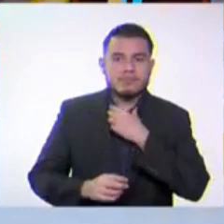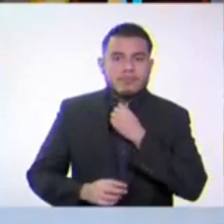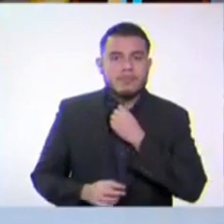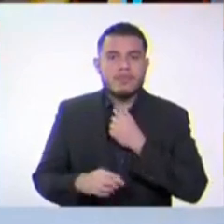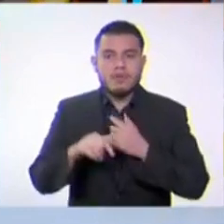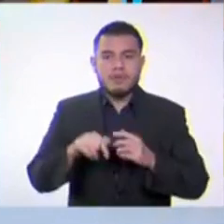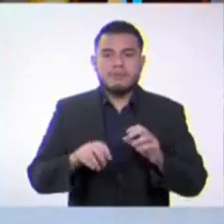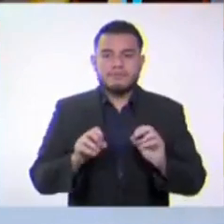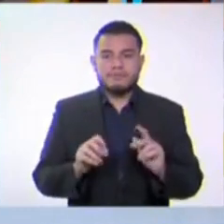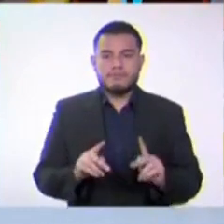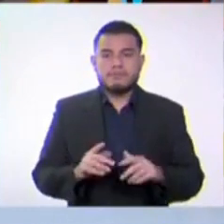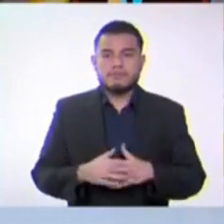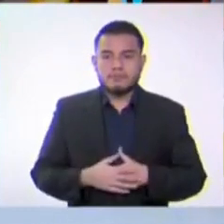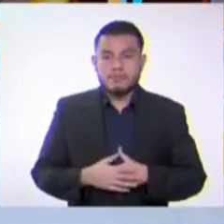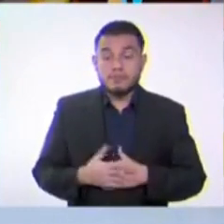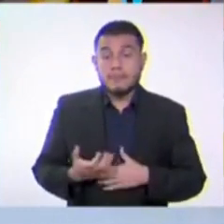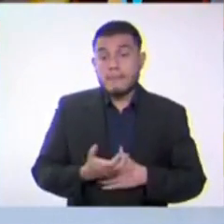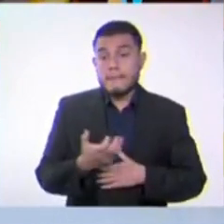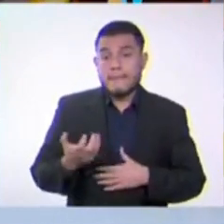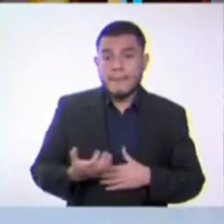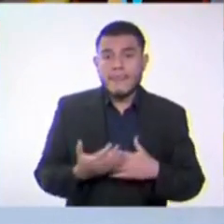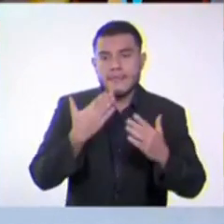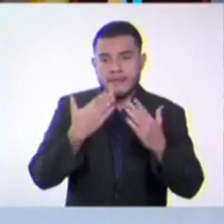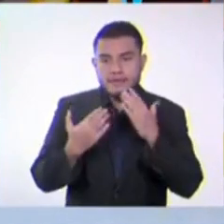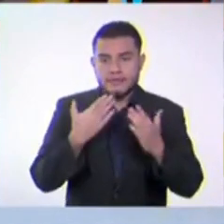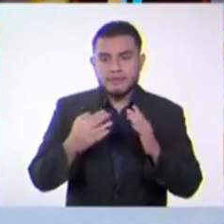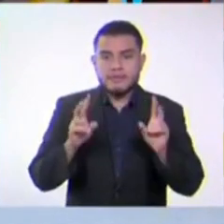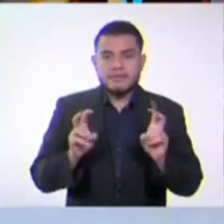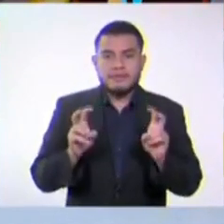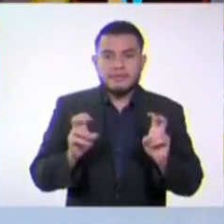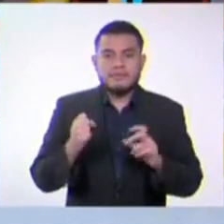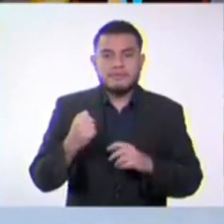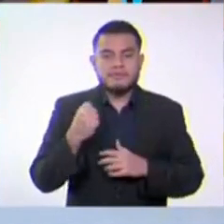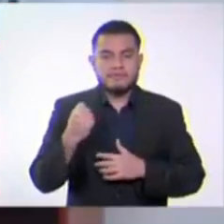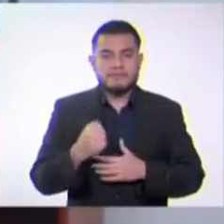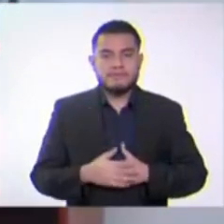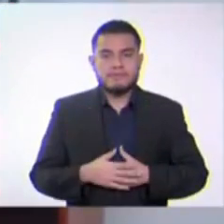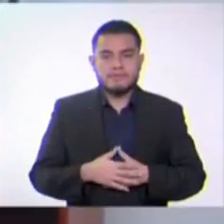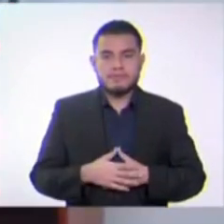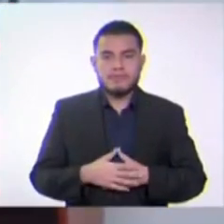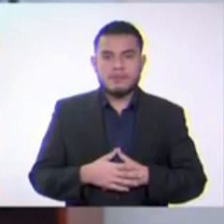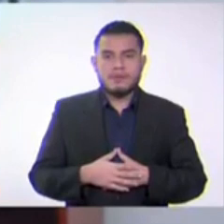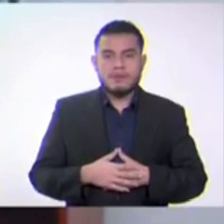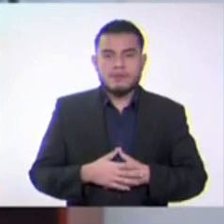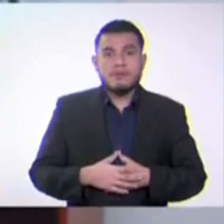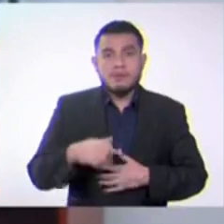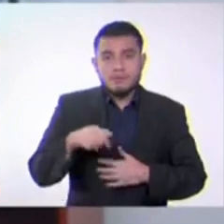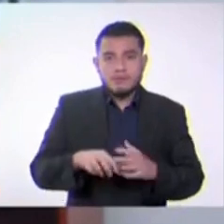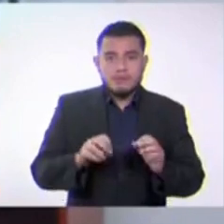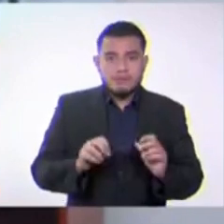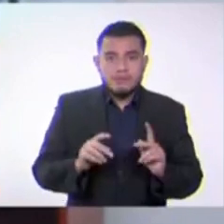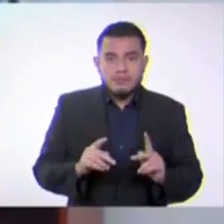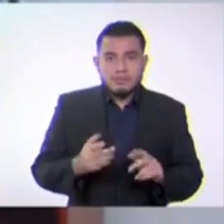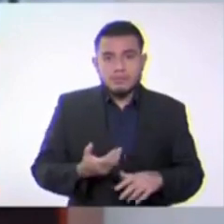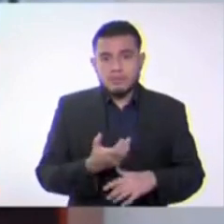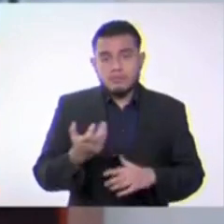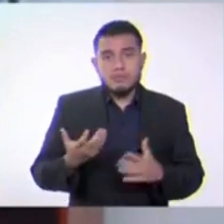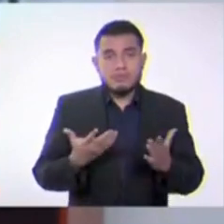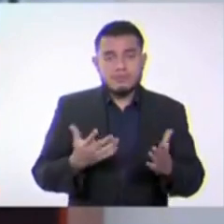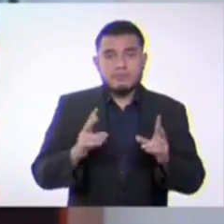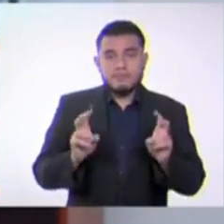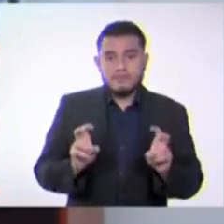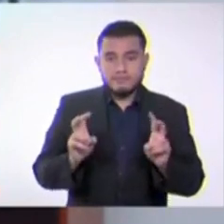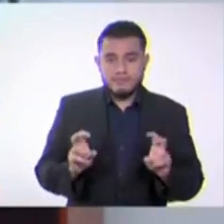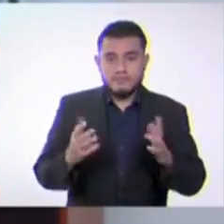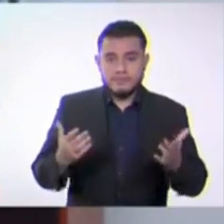esta ocasión vamos a hablar sobre un tema muy interesante. En esta ocasión vamos a hablar sobre